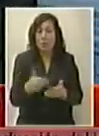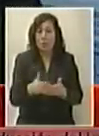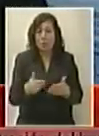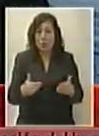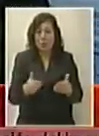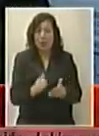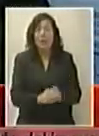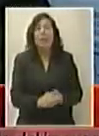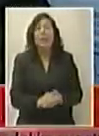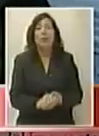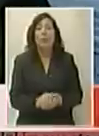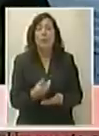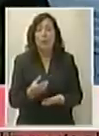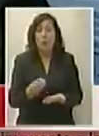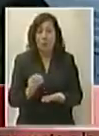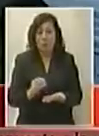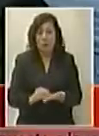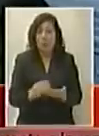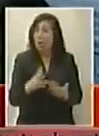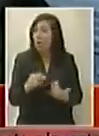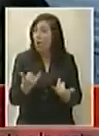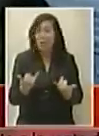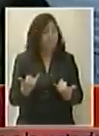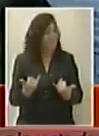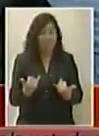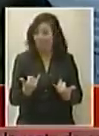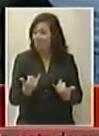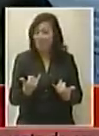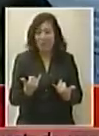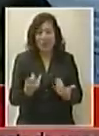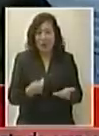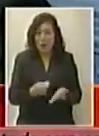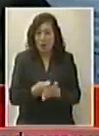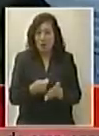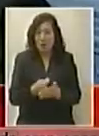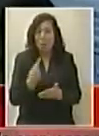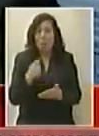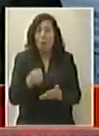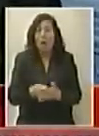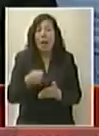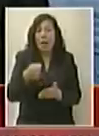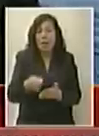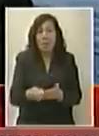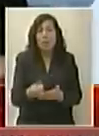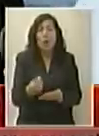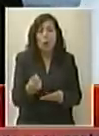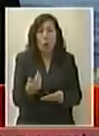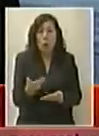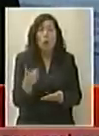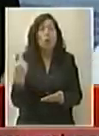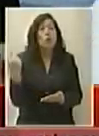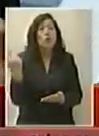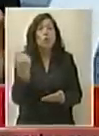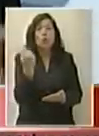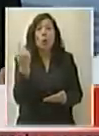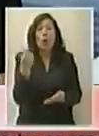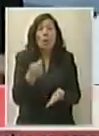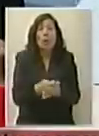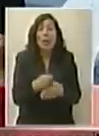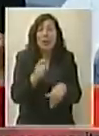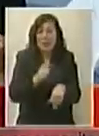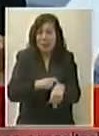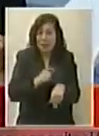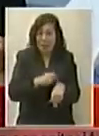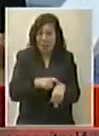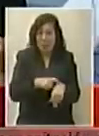adelantado estas comisiones ahora no con el sistema de comisión por saldo se cobrará solo por el